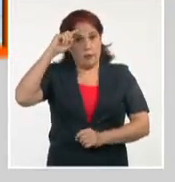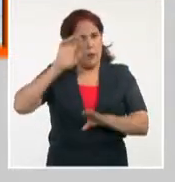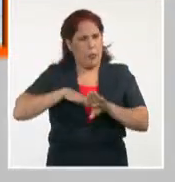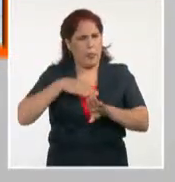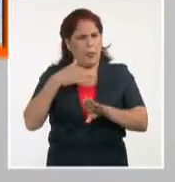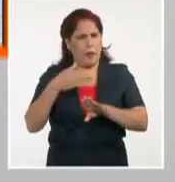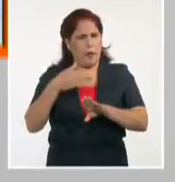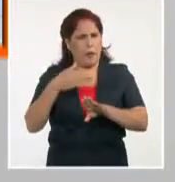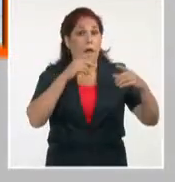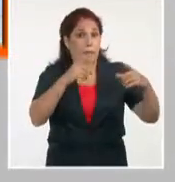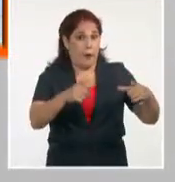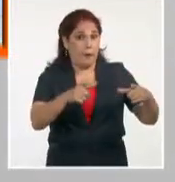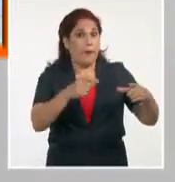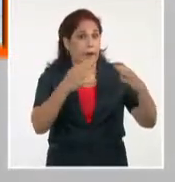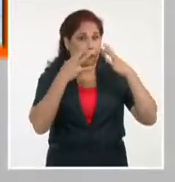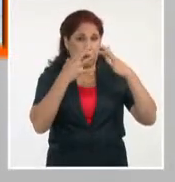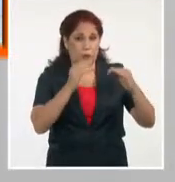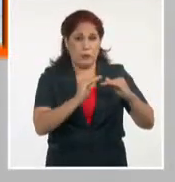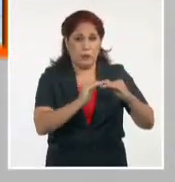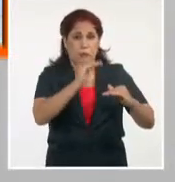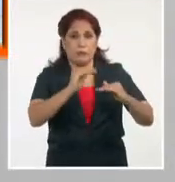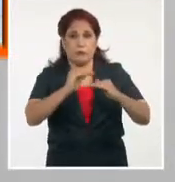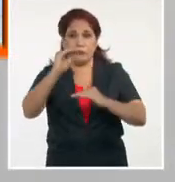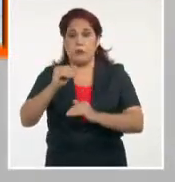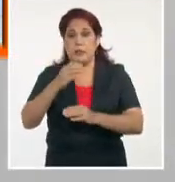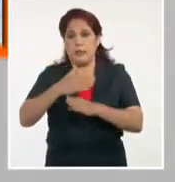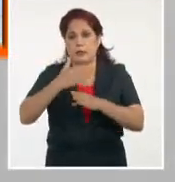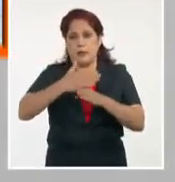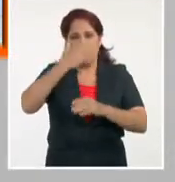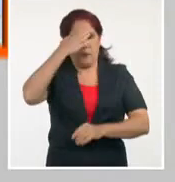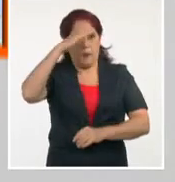son embalses muy importantes. Santiago de Cuba,